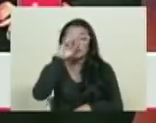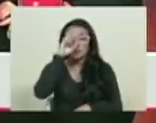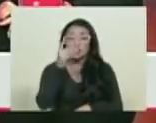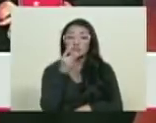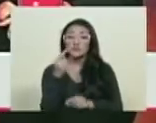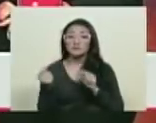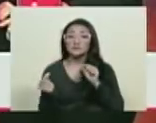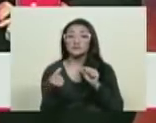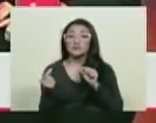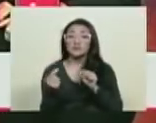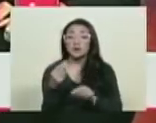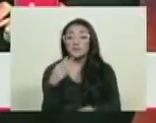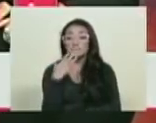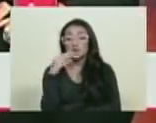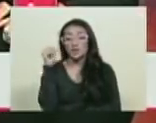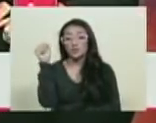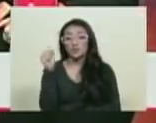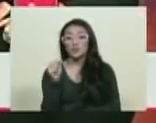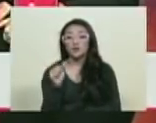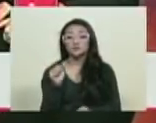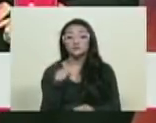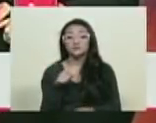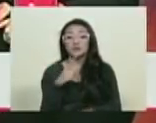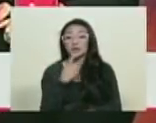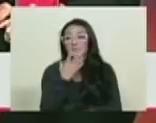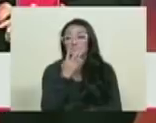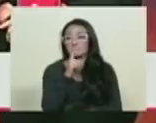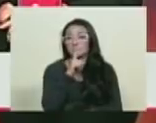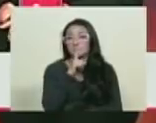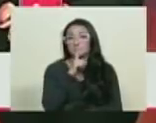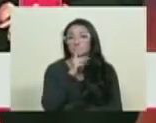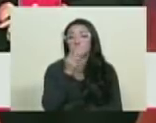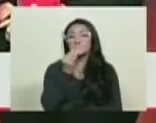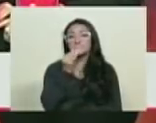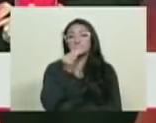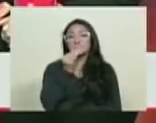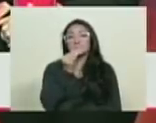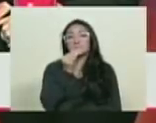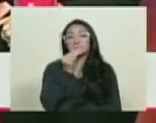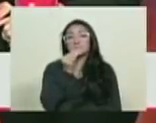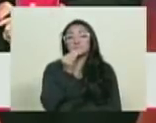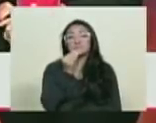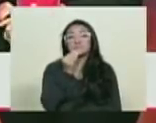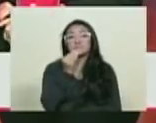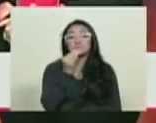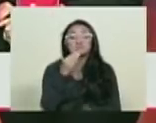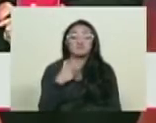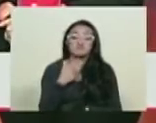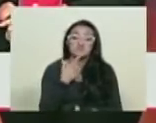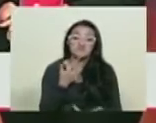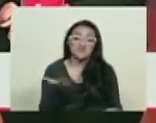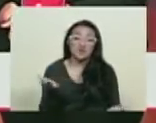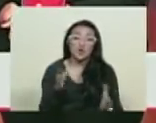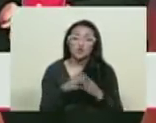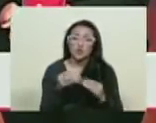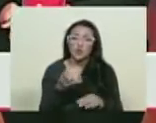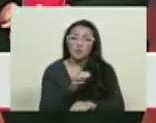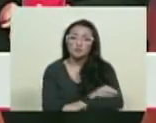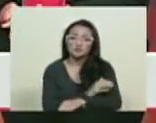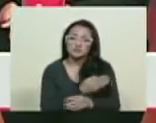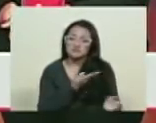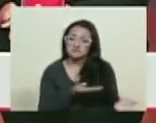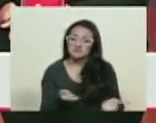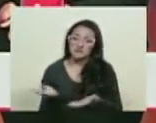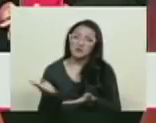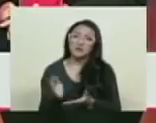dialogar con maduro y si tuvieron que tragar las palabras que habían dicho yo les digo solamente a toda la oposición bienvenidos